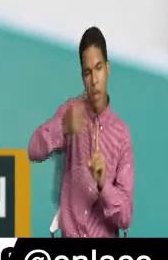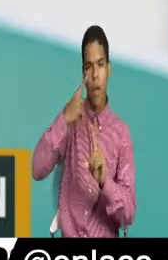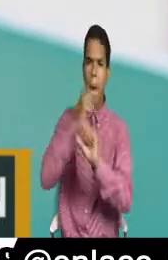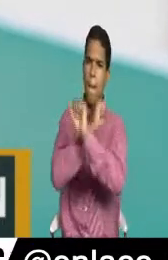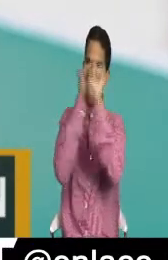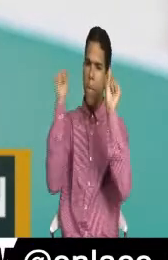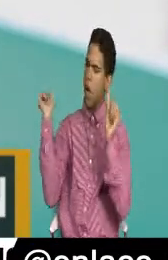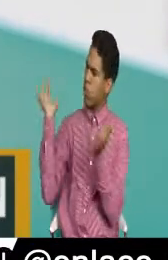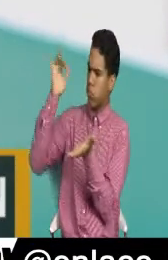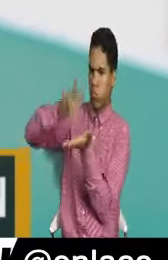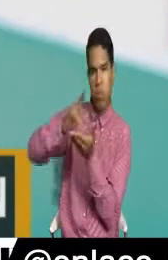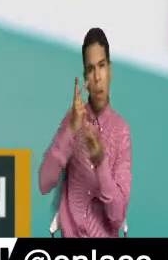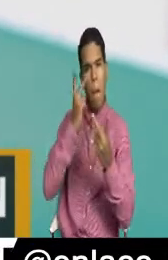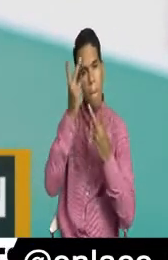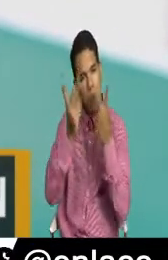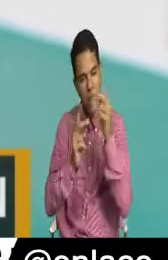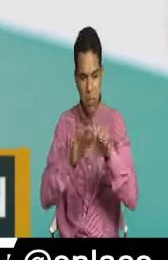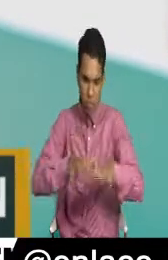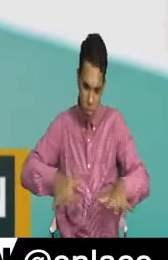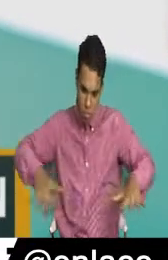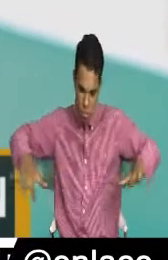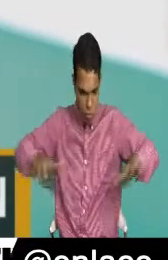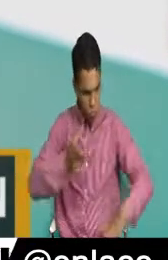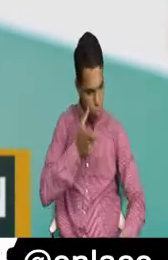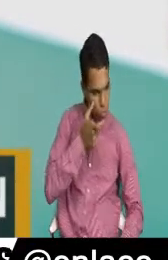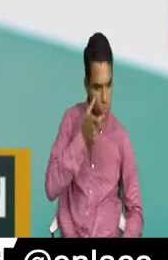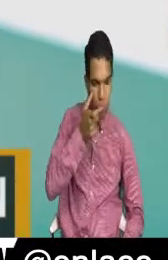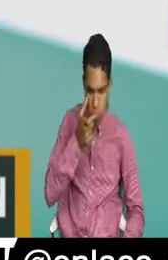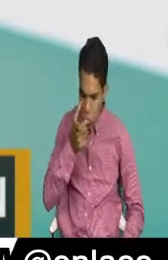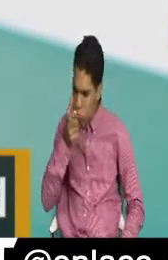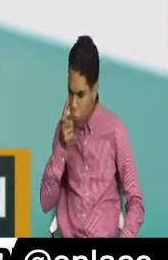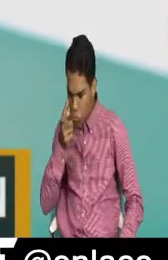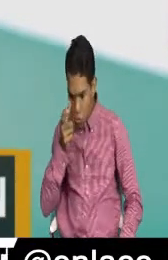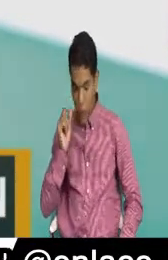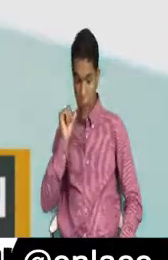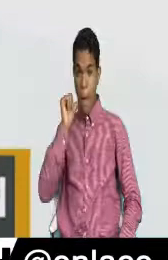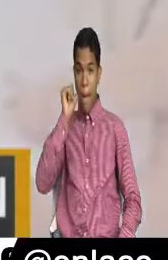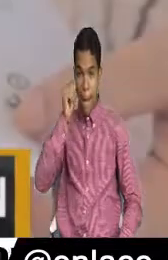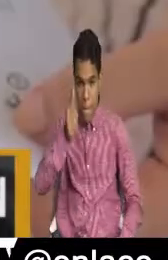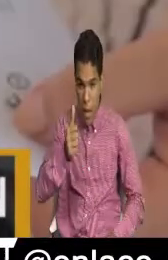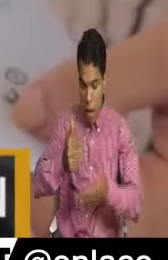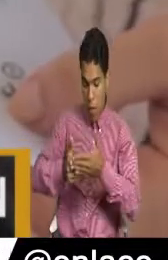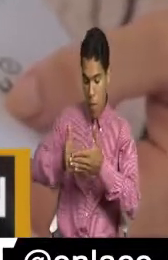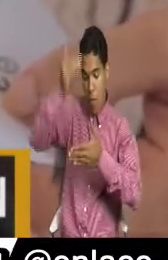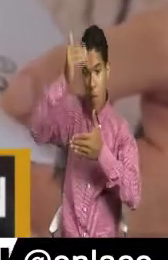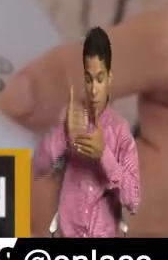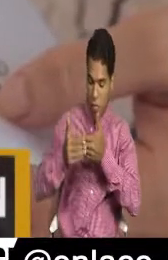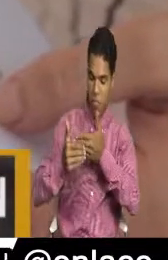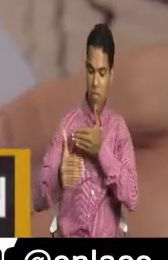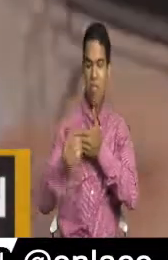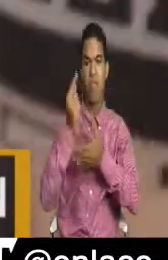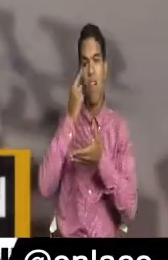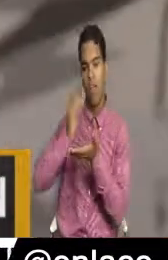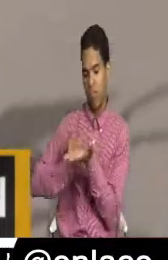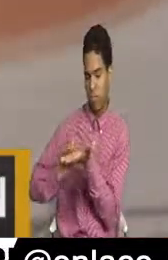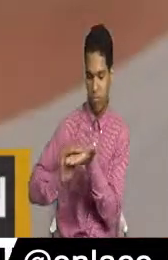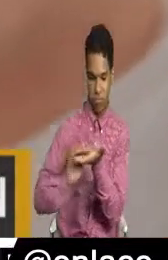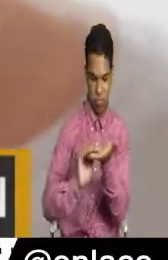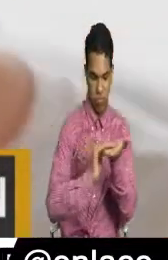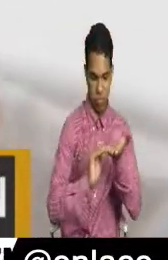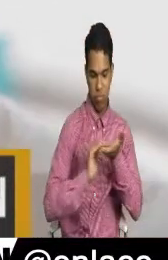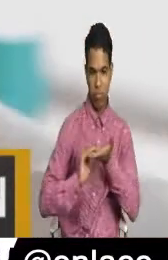tal, valoraron la zona y pues al día siguiente ya iniciaron labores. Este Ministerio Público está siempre